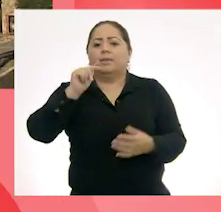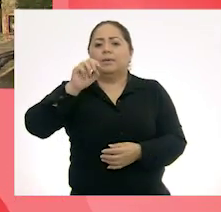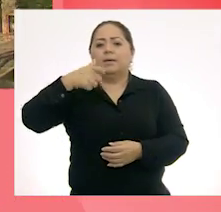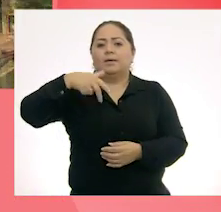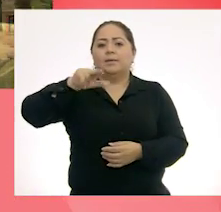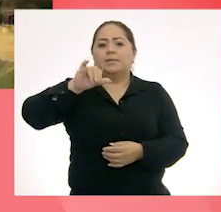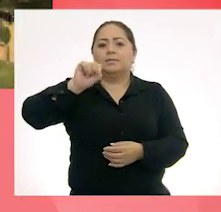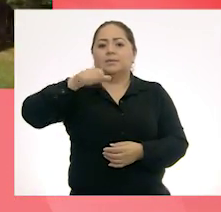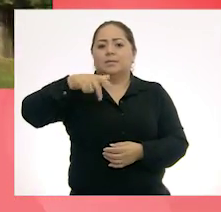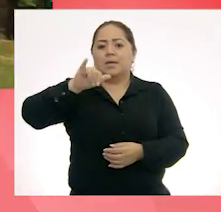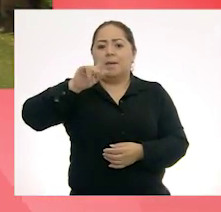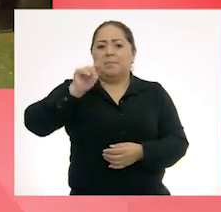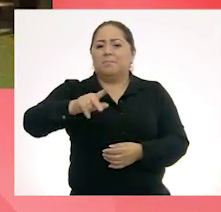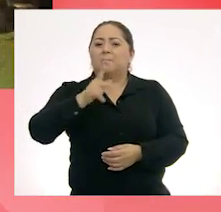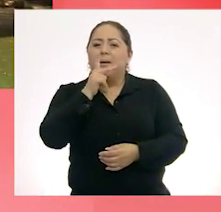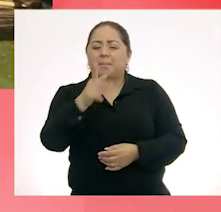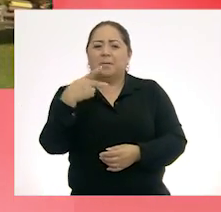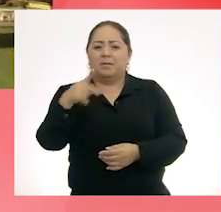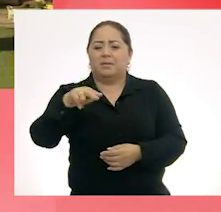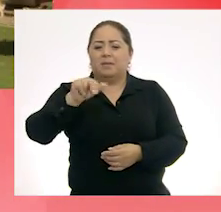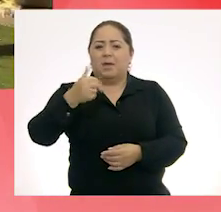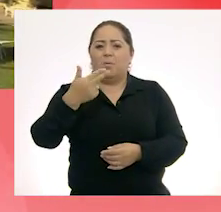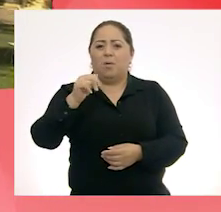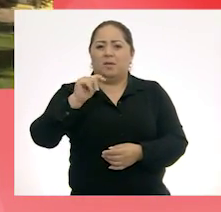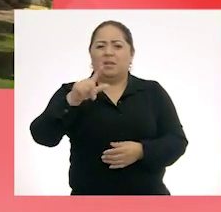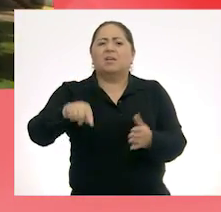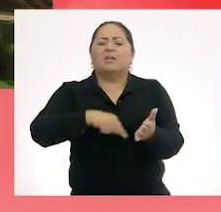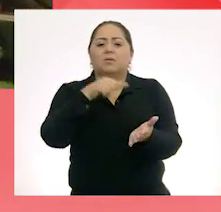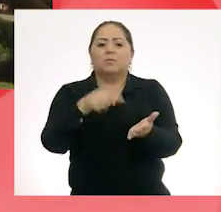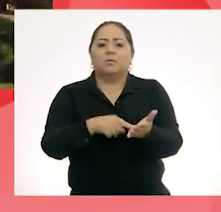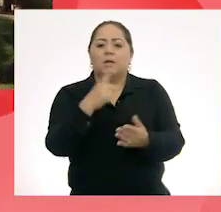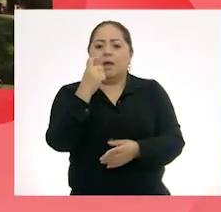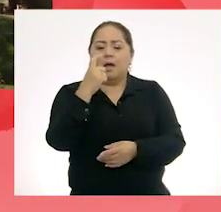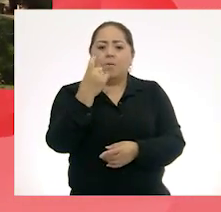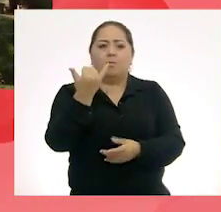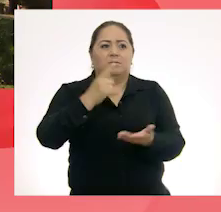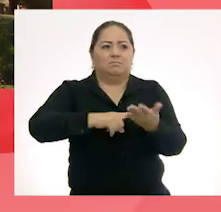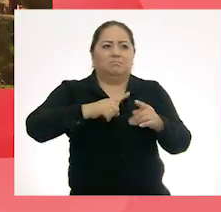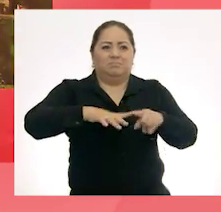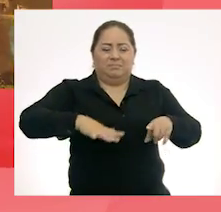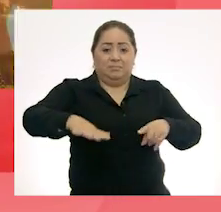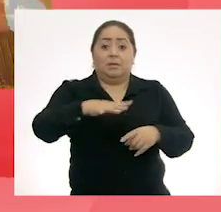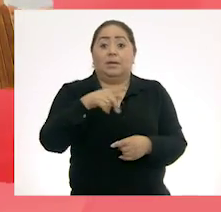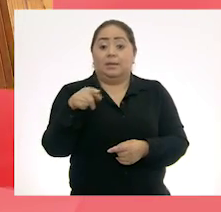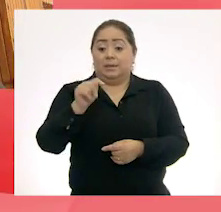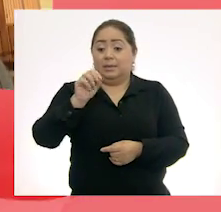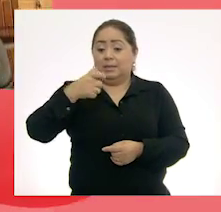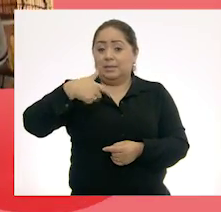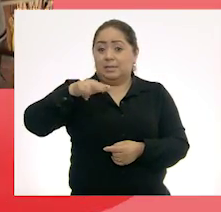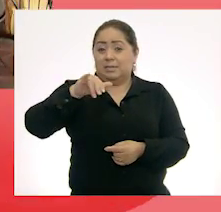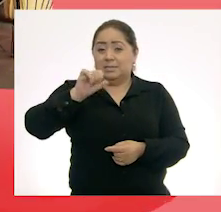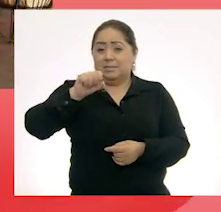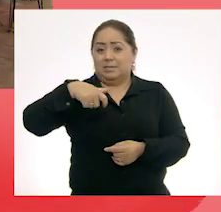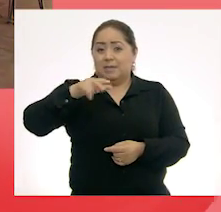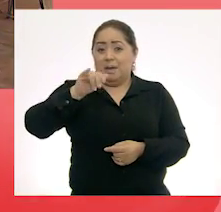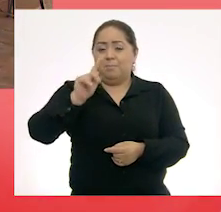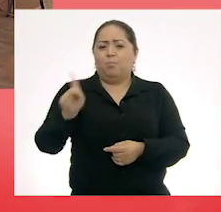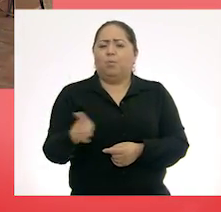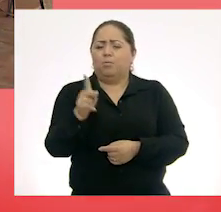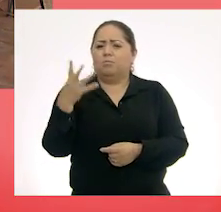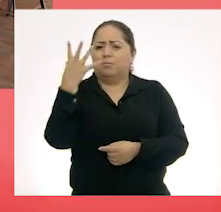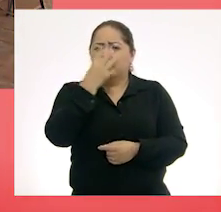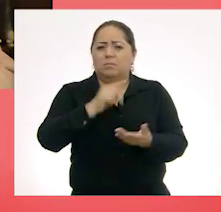Tequisquiapan, palabra de origen náhuatl que significa lugar de aguas y tequesquite. Tequisquiapan es un pueblo hermoso, con